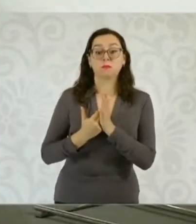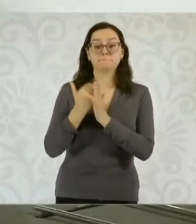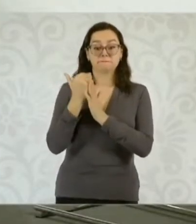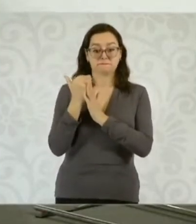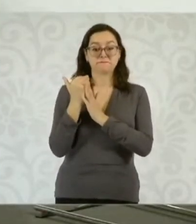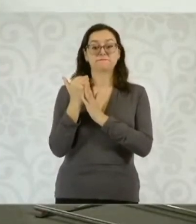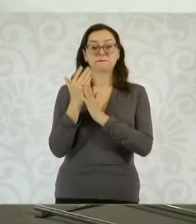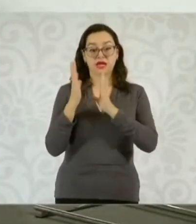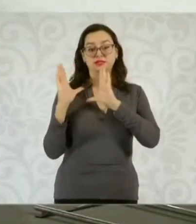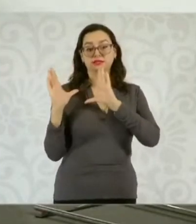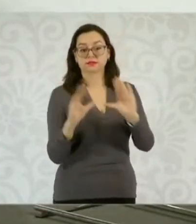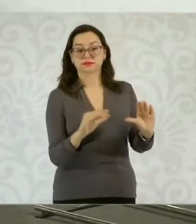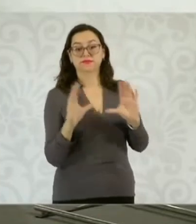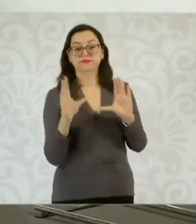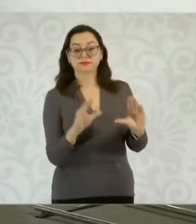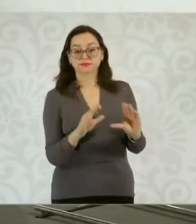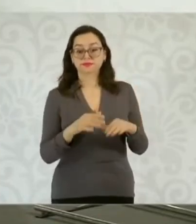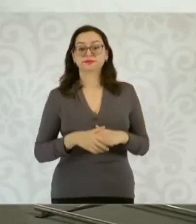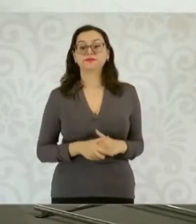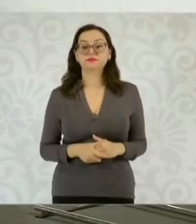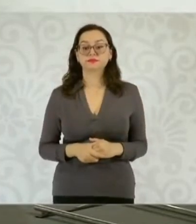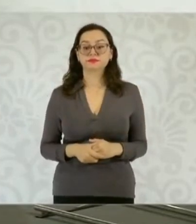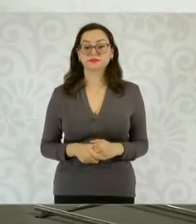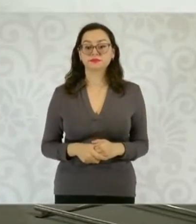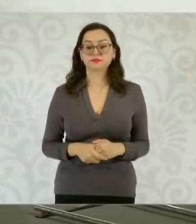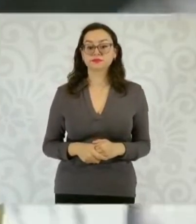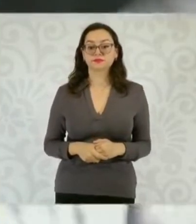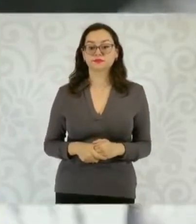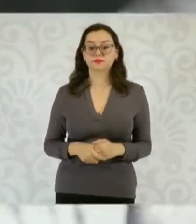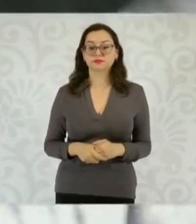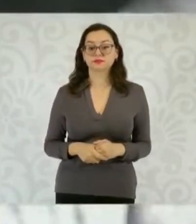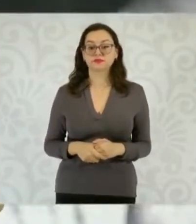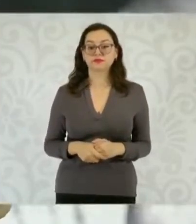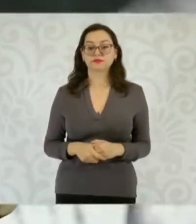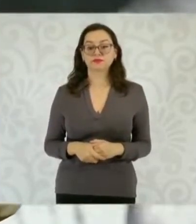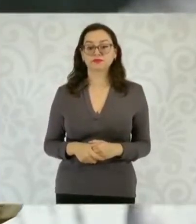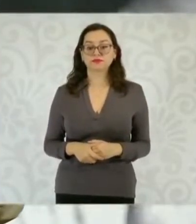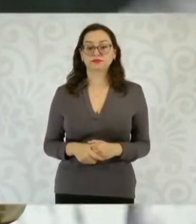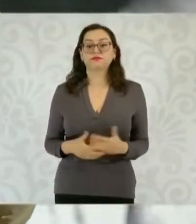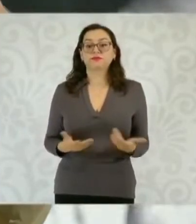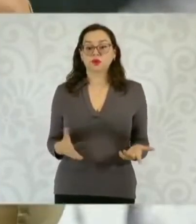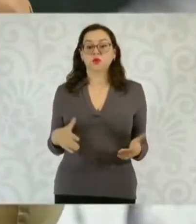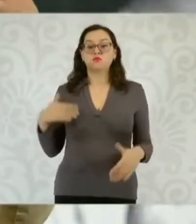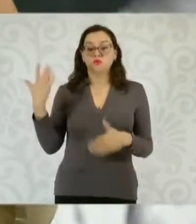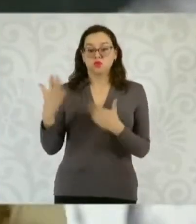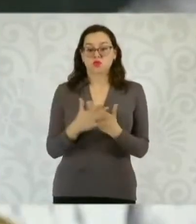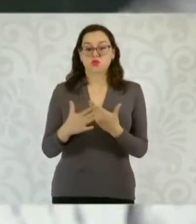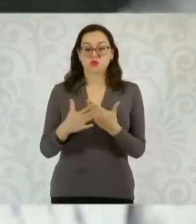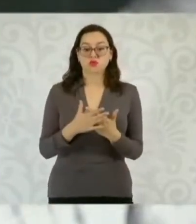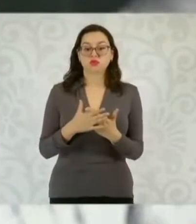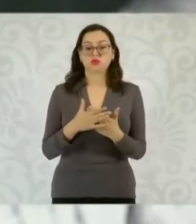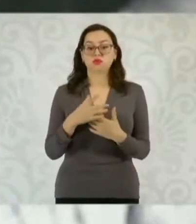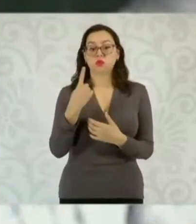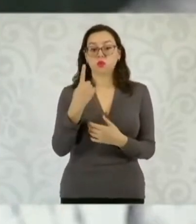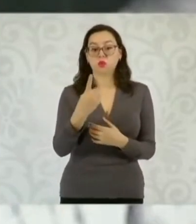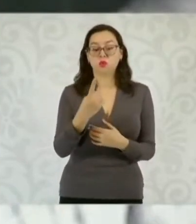estaba formando antes. Y al tiempo que inician ahora el 1 de marzo, estos 9,813